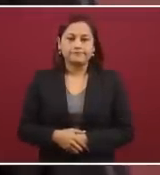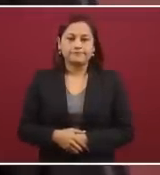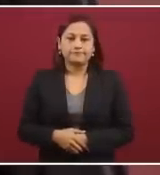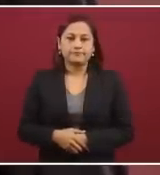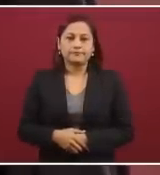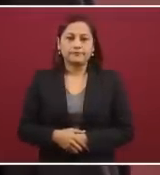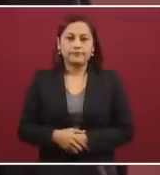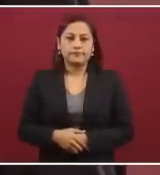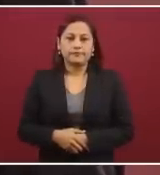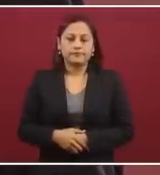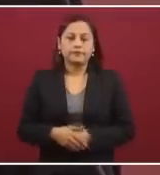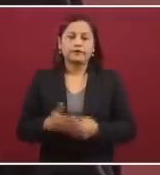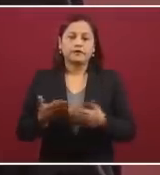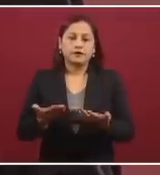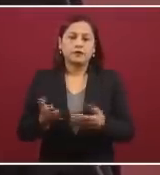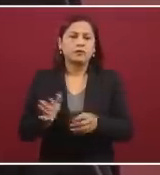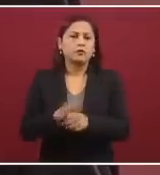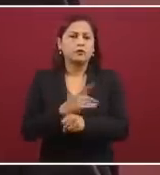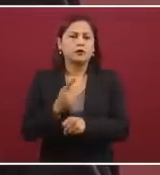y mandos